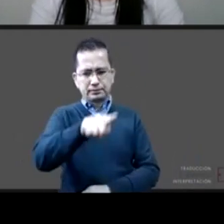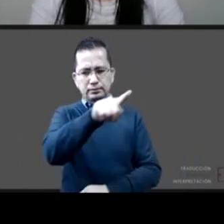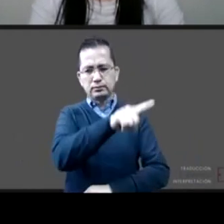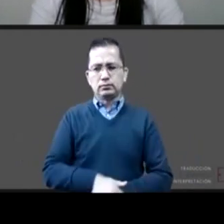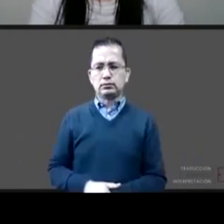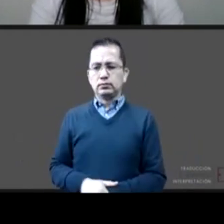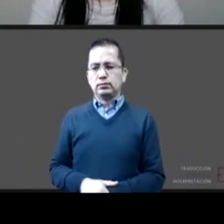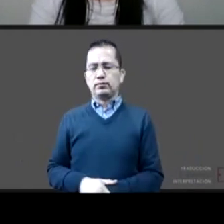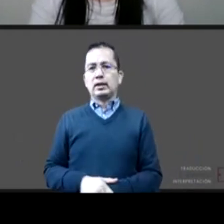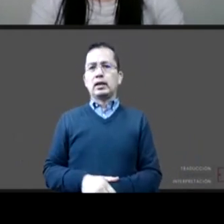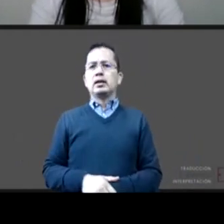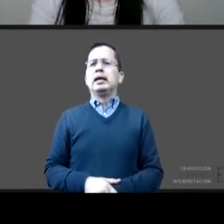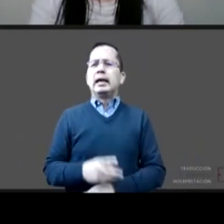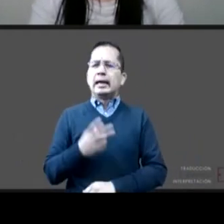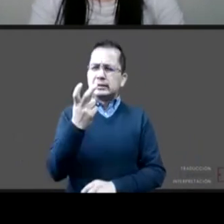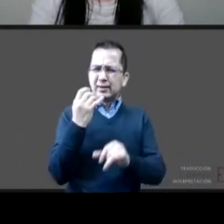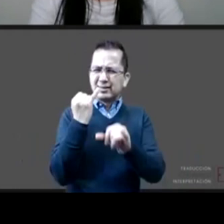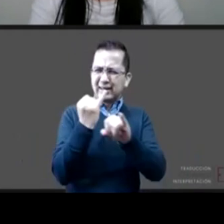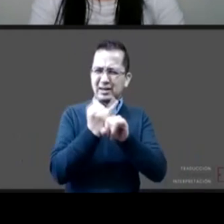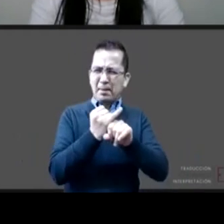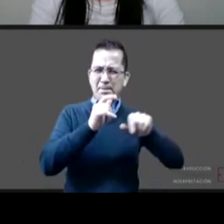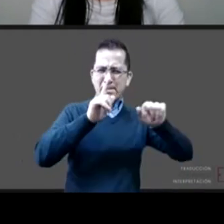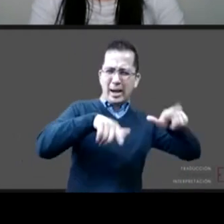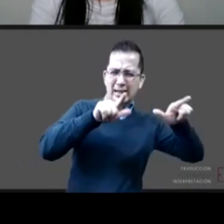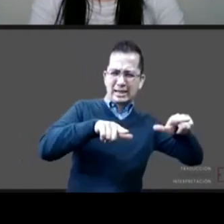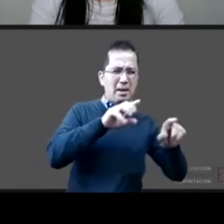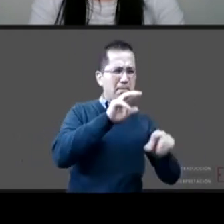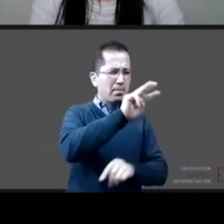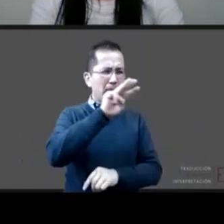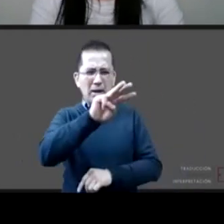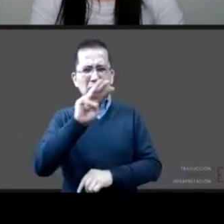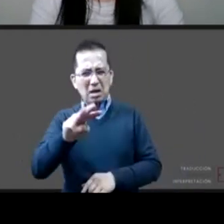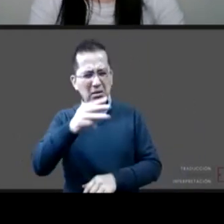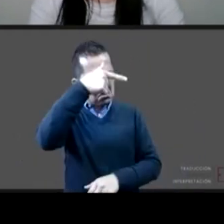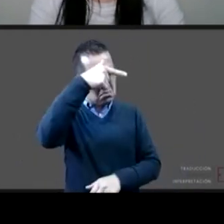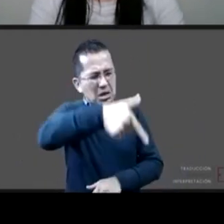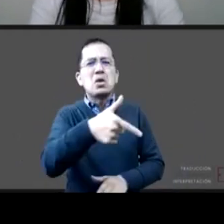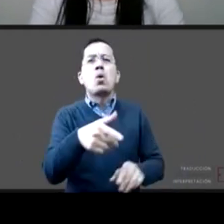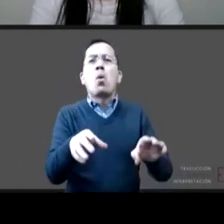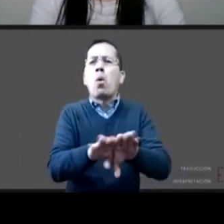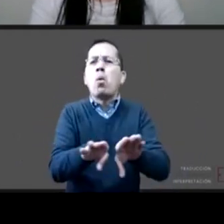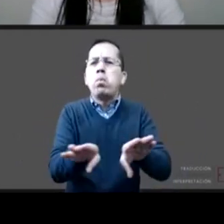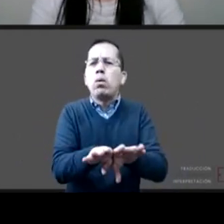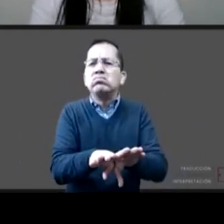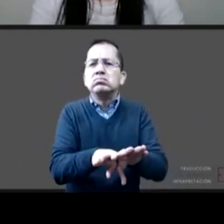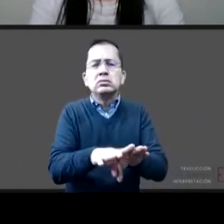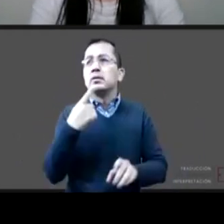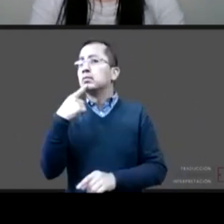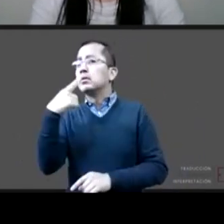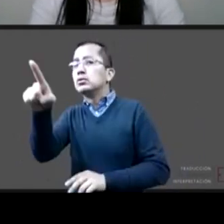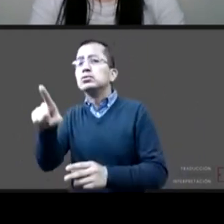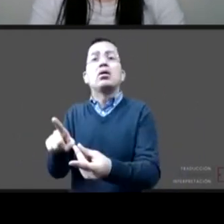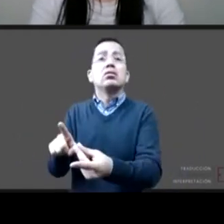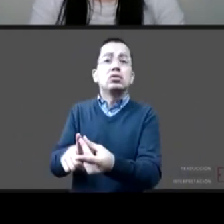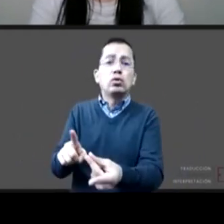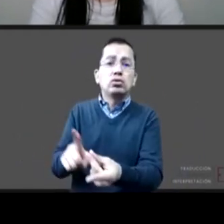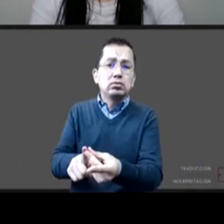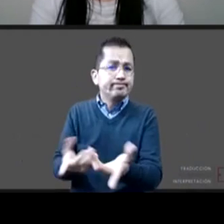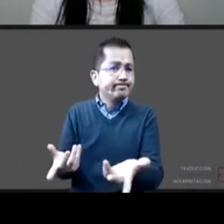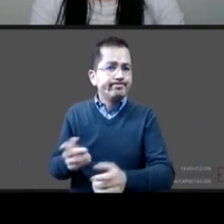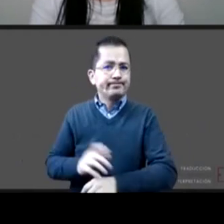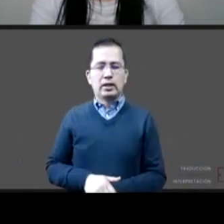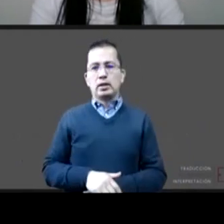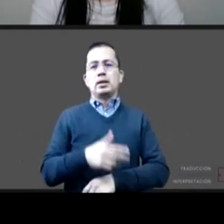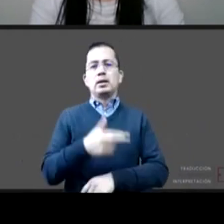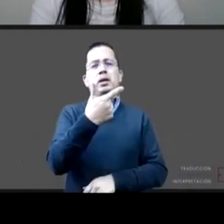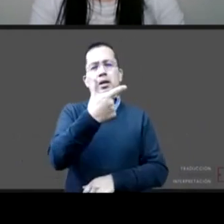estas páginas? Y la gran pregunta, ¿a dónde denunciamos para que sea eficaz? Con el grooming, ¿cuál